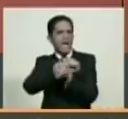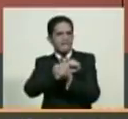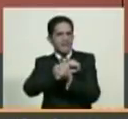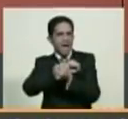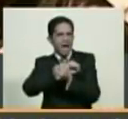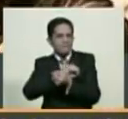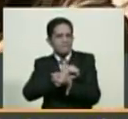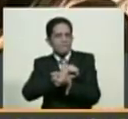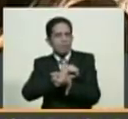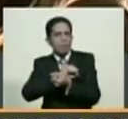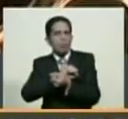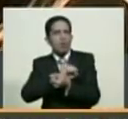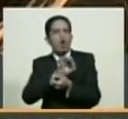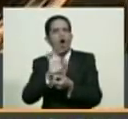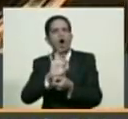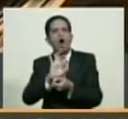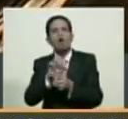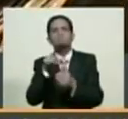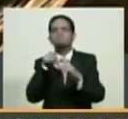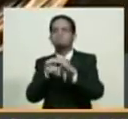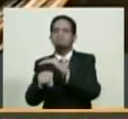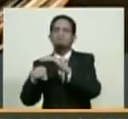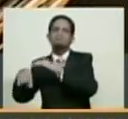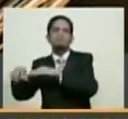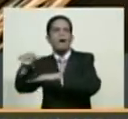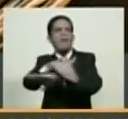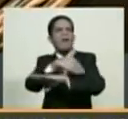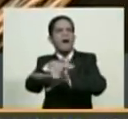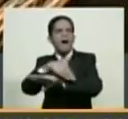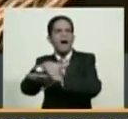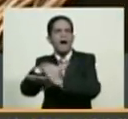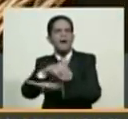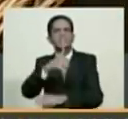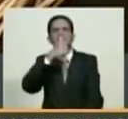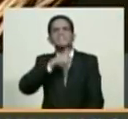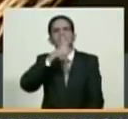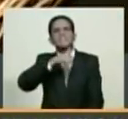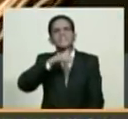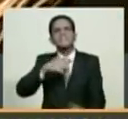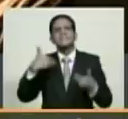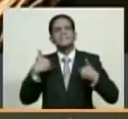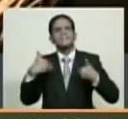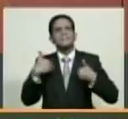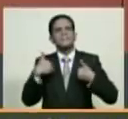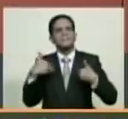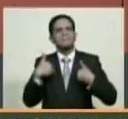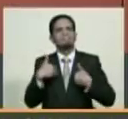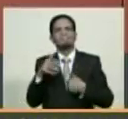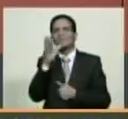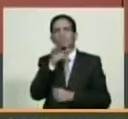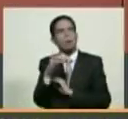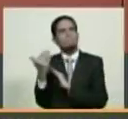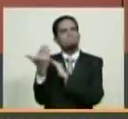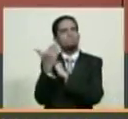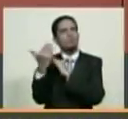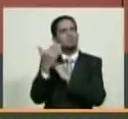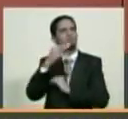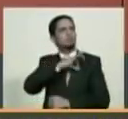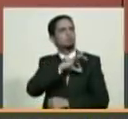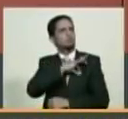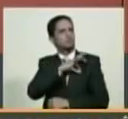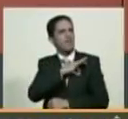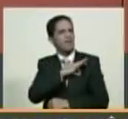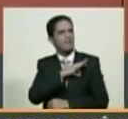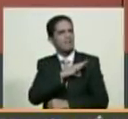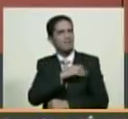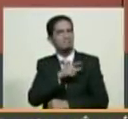estar en las calles en un clima inclemente, y no hay absolutamente ninguna intención de protección por parte